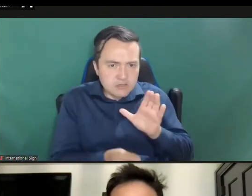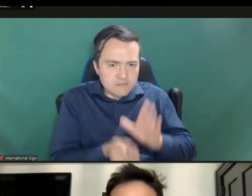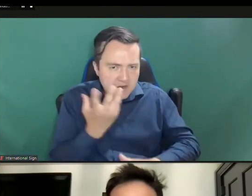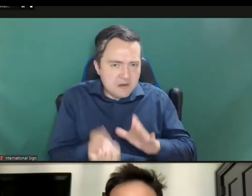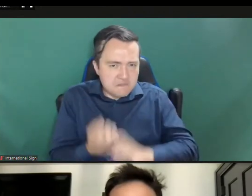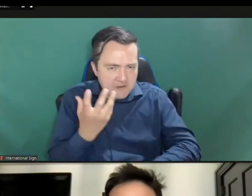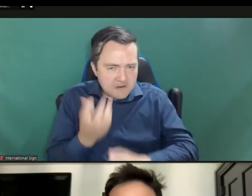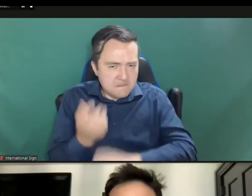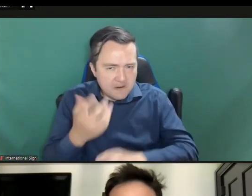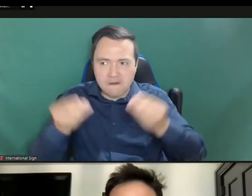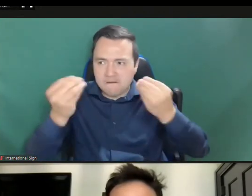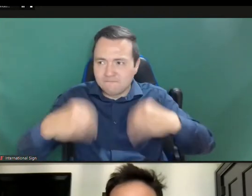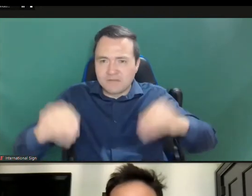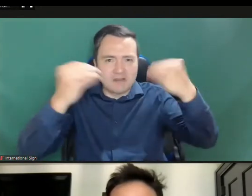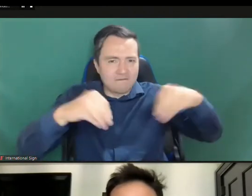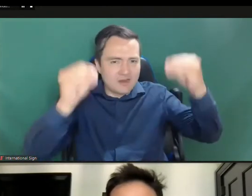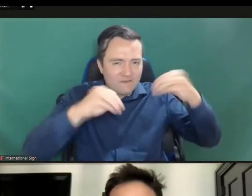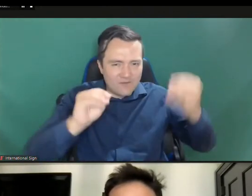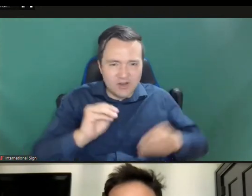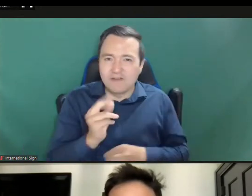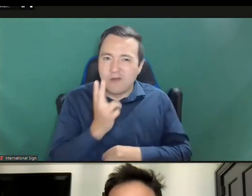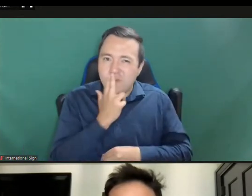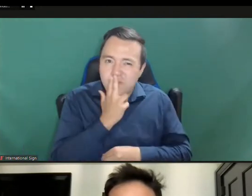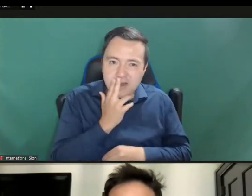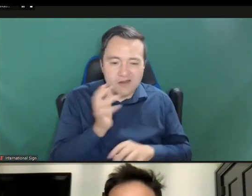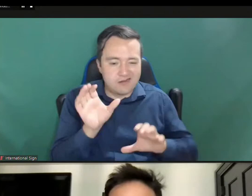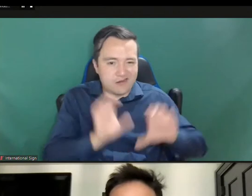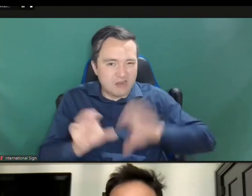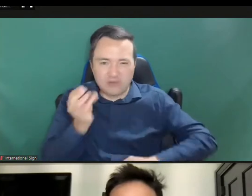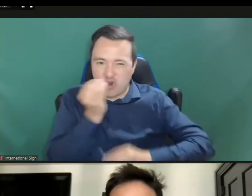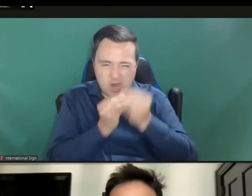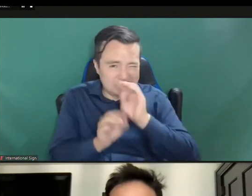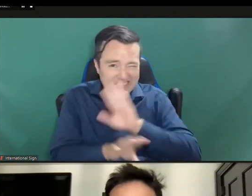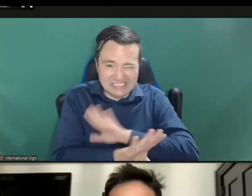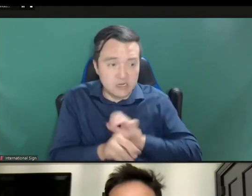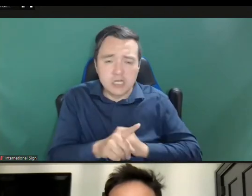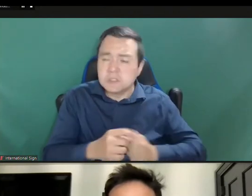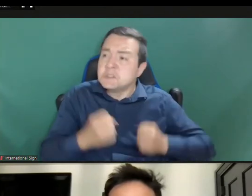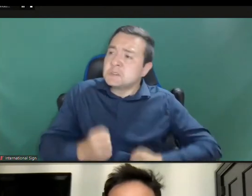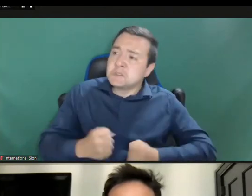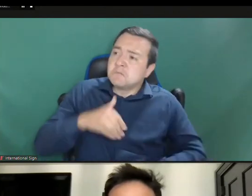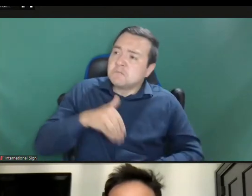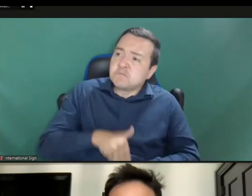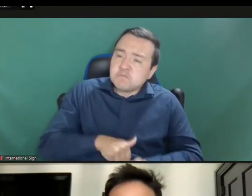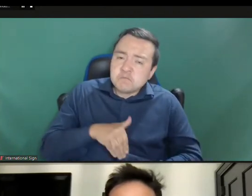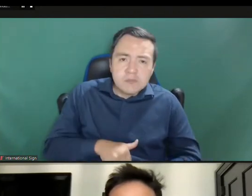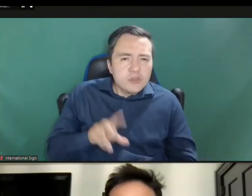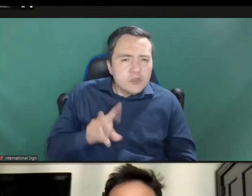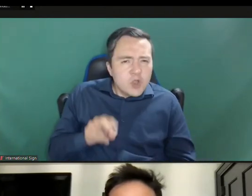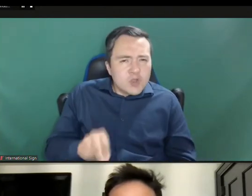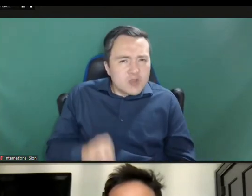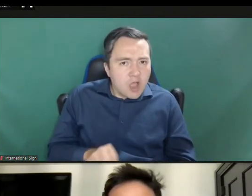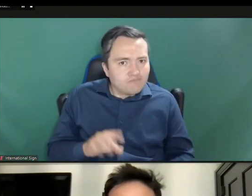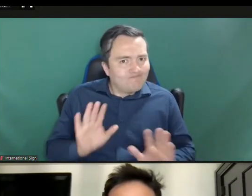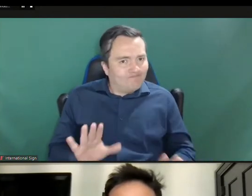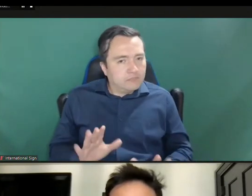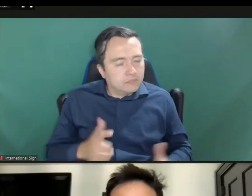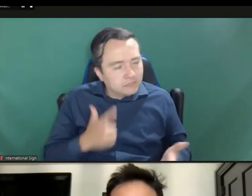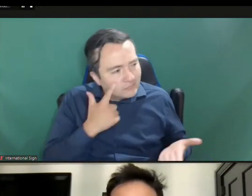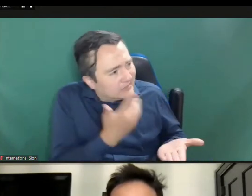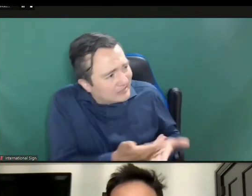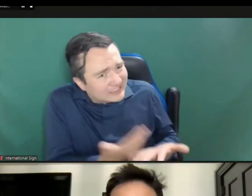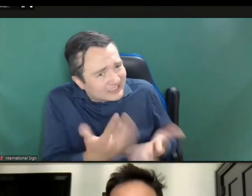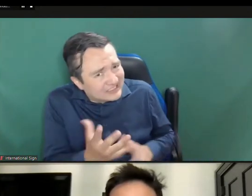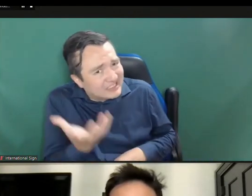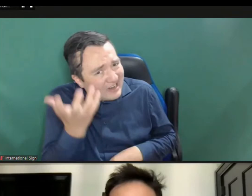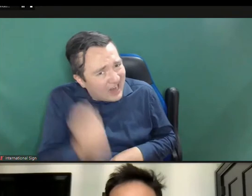la distribución de estos productos se oponen a políticas efectivas políticas que están ratificadas y aprobadas por